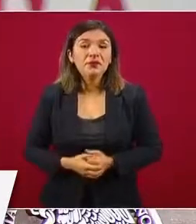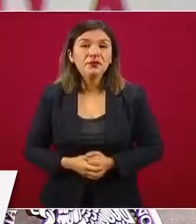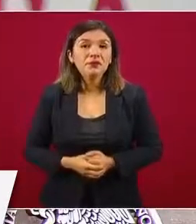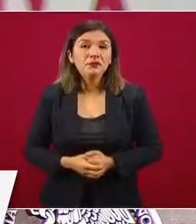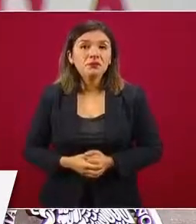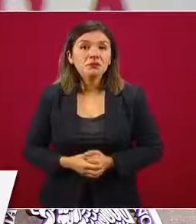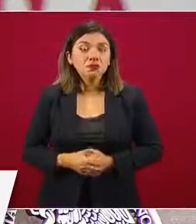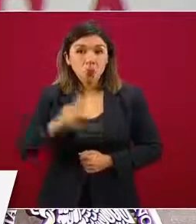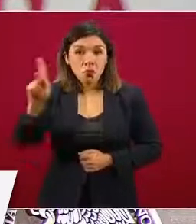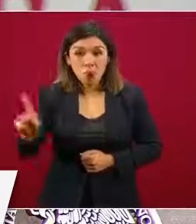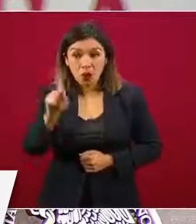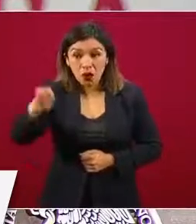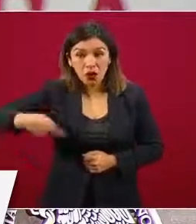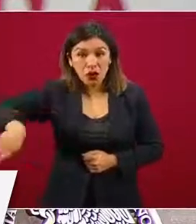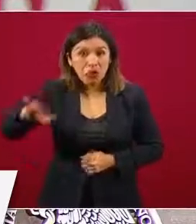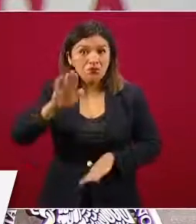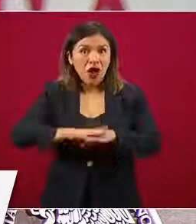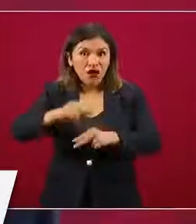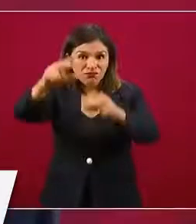que es un pueblo sabio,